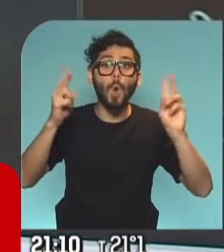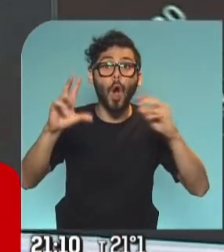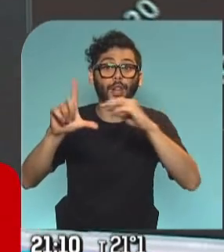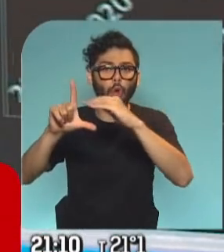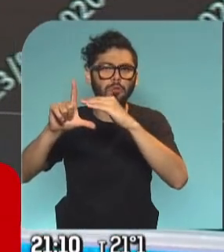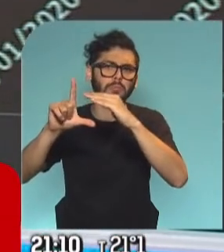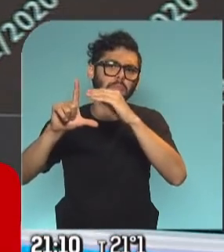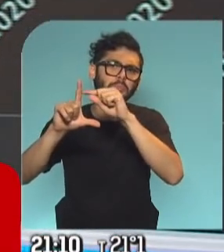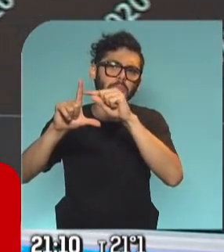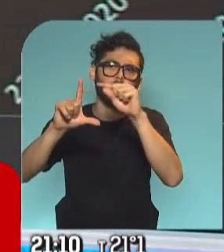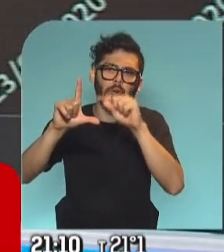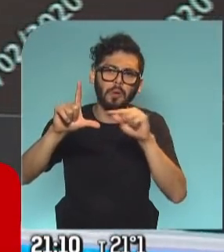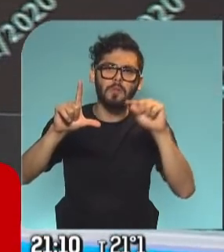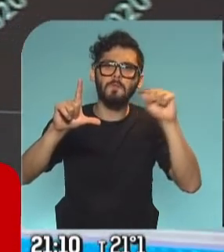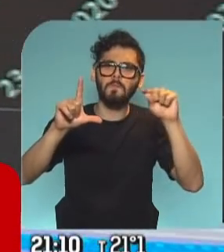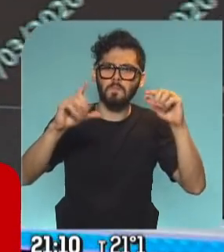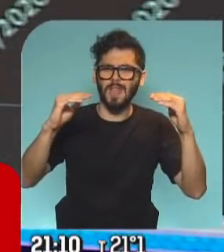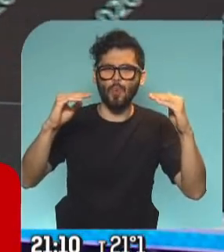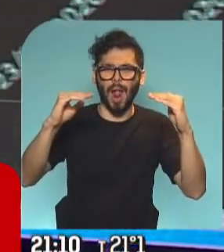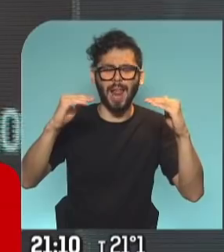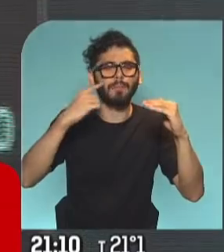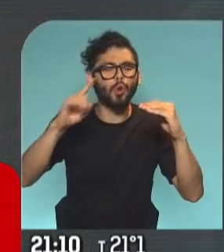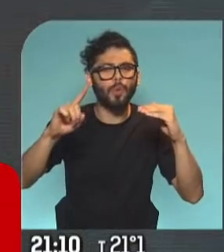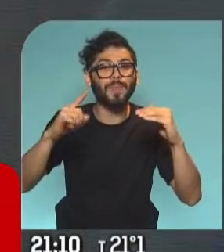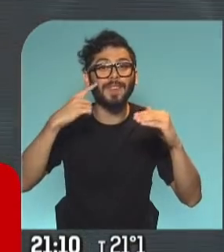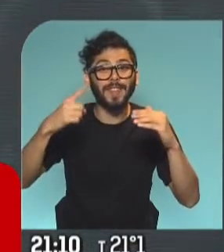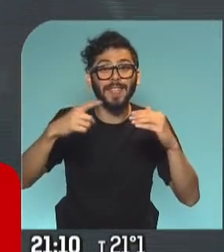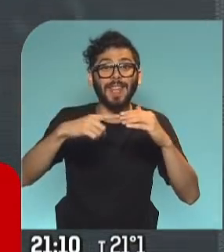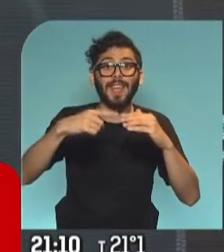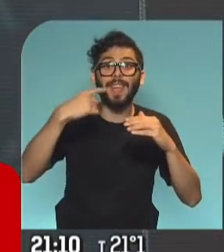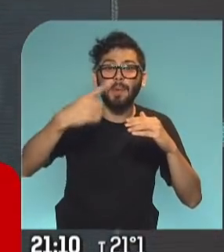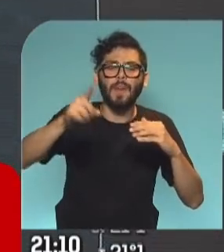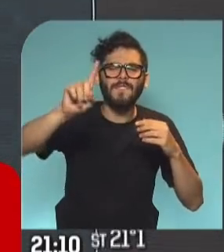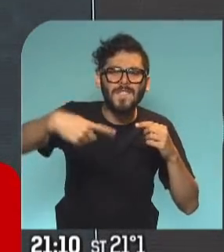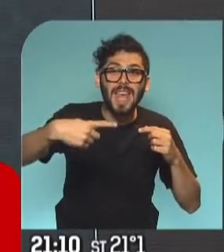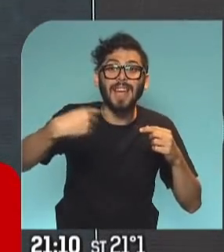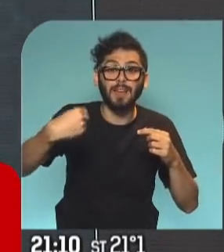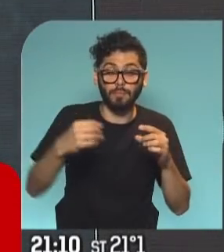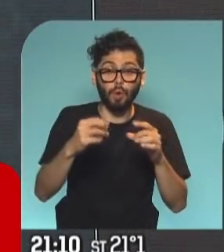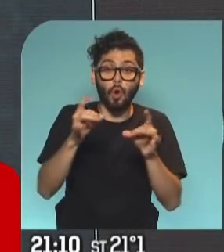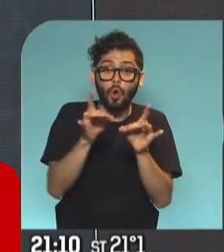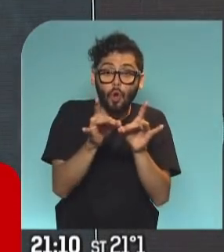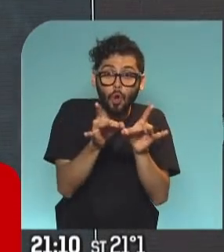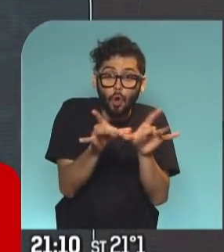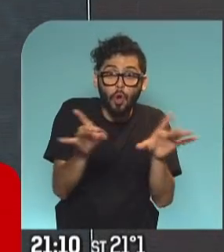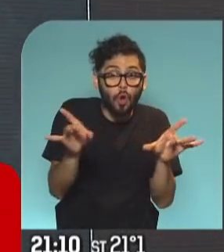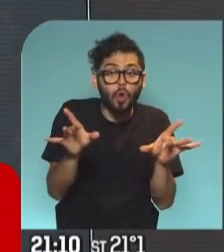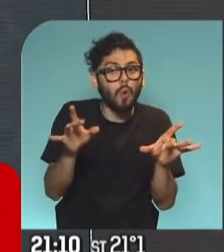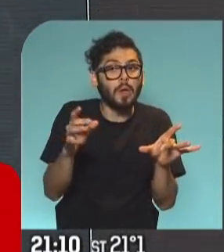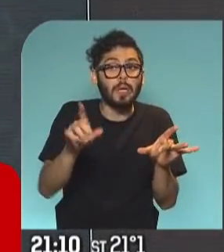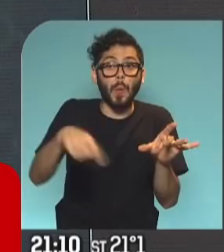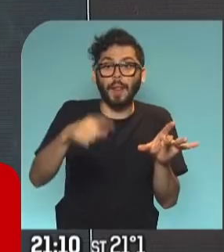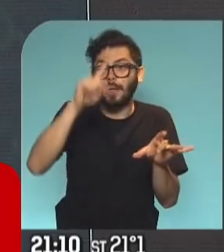en el correr del tiempo el daño colateral que provoca la ocupación de las salas de cuidados intensivos en